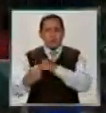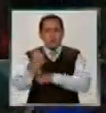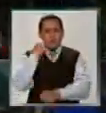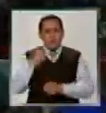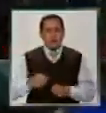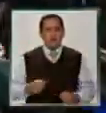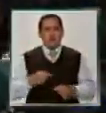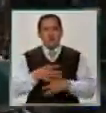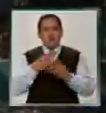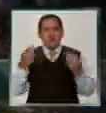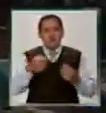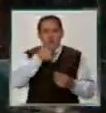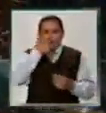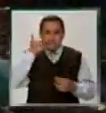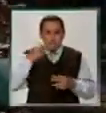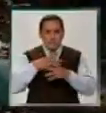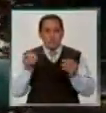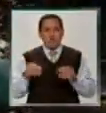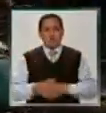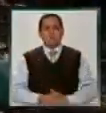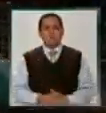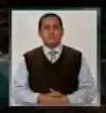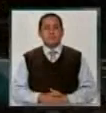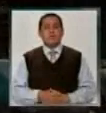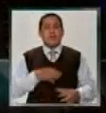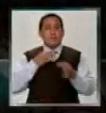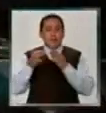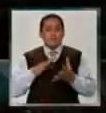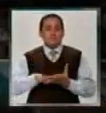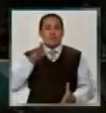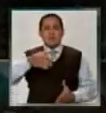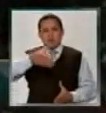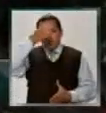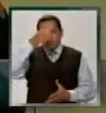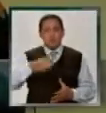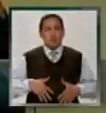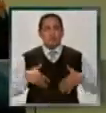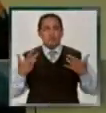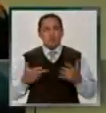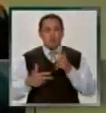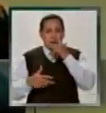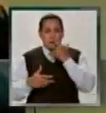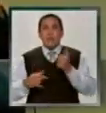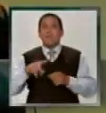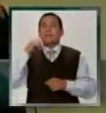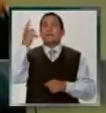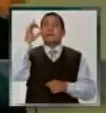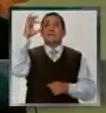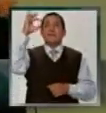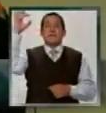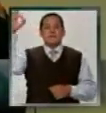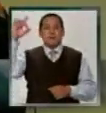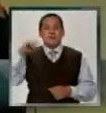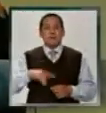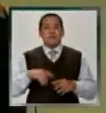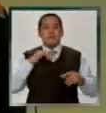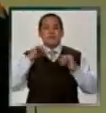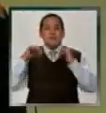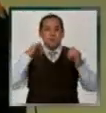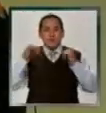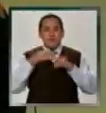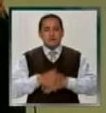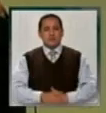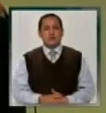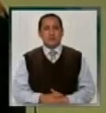tema del narcotráfico. Hacemos uso de la mayor tecnología posible, el satélite, las